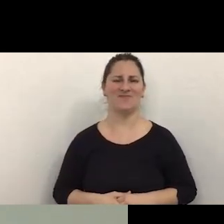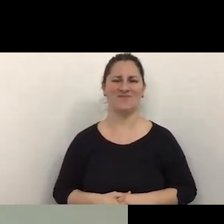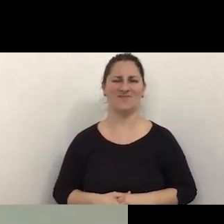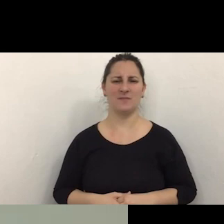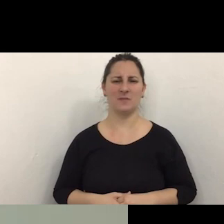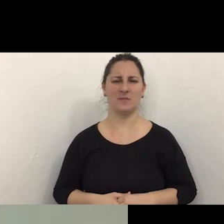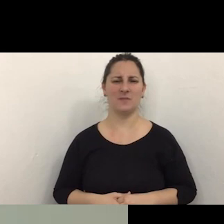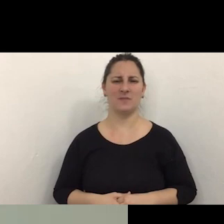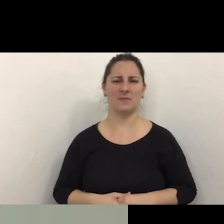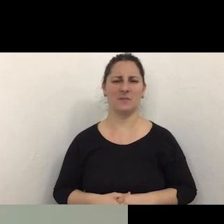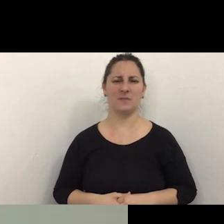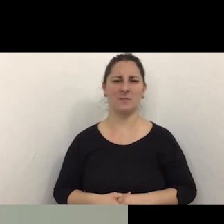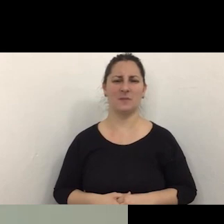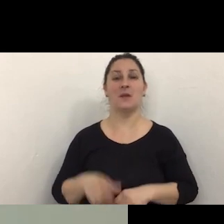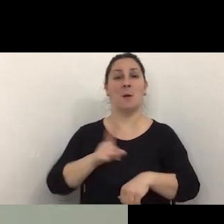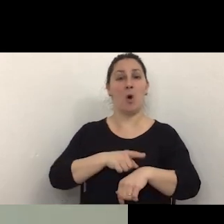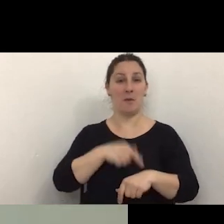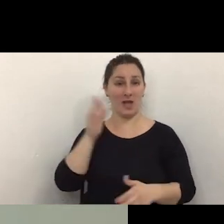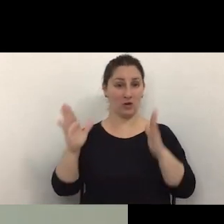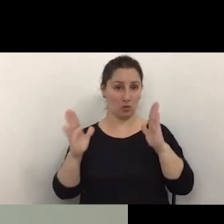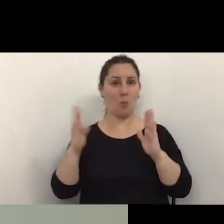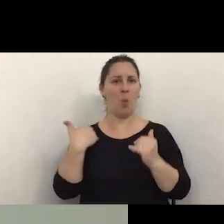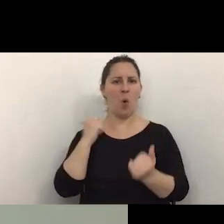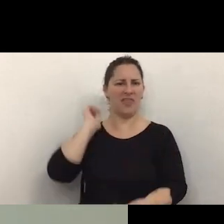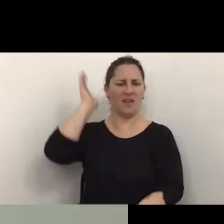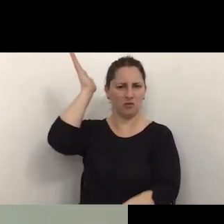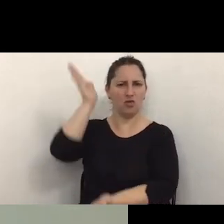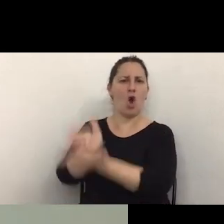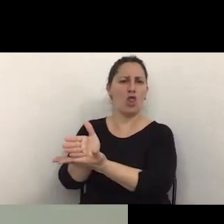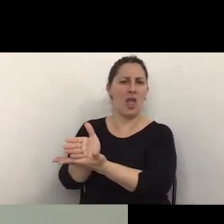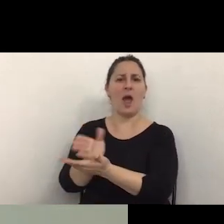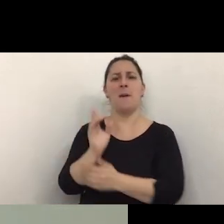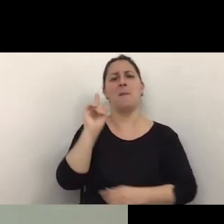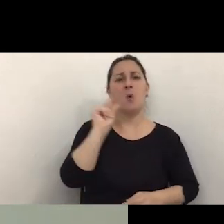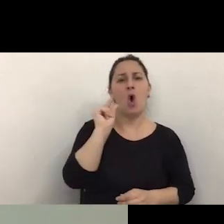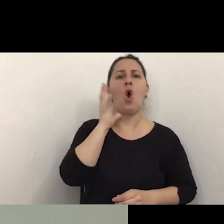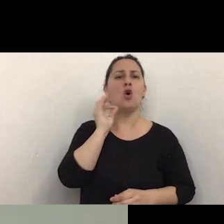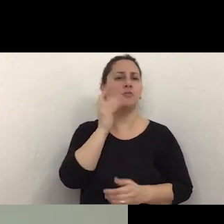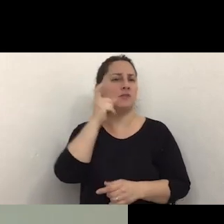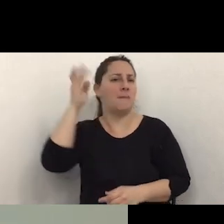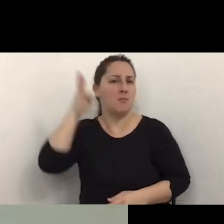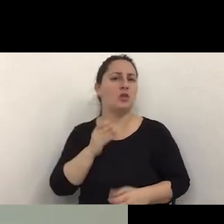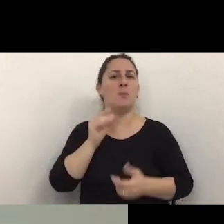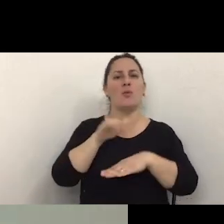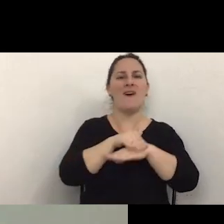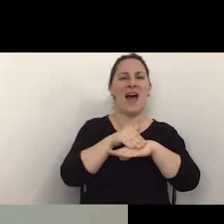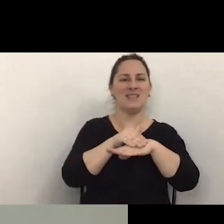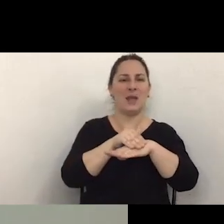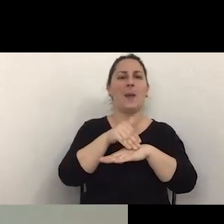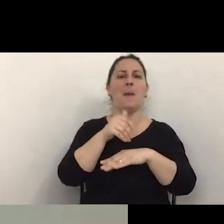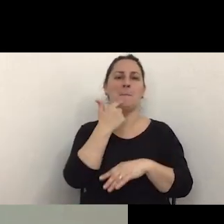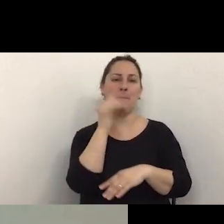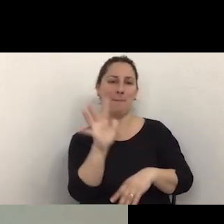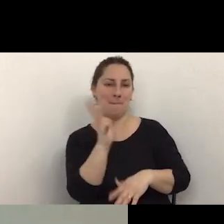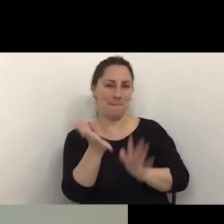llegamos a instancias donde se puede condenar parcial o totalmente sobre base presunta. ¿Y por qué? Y esto lo